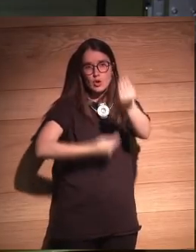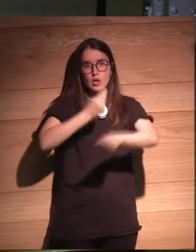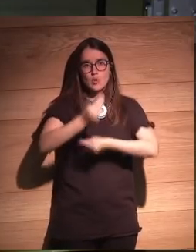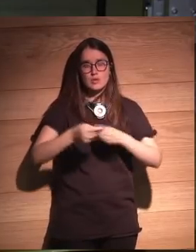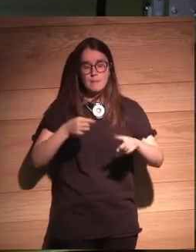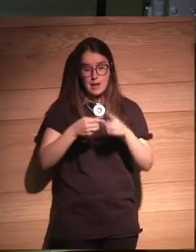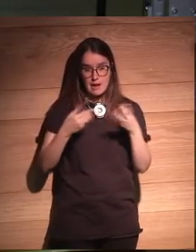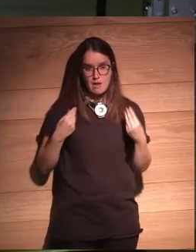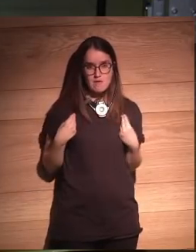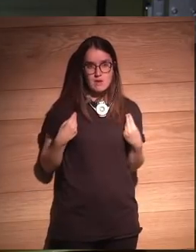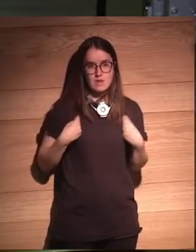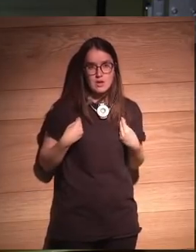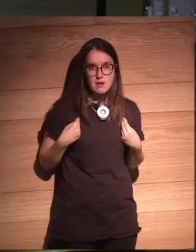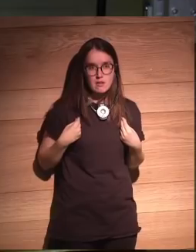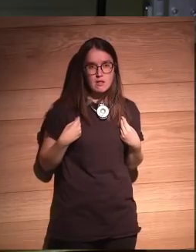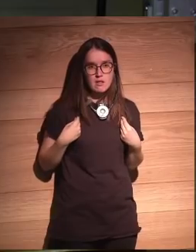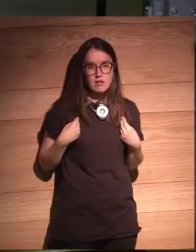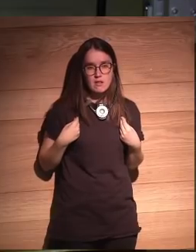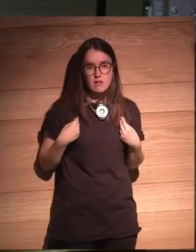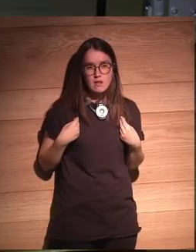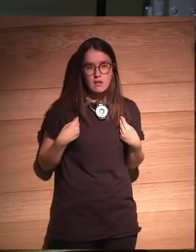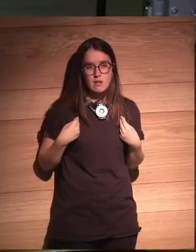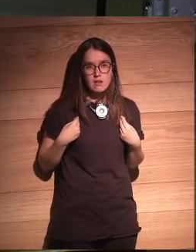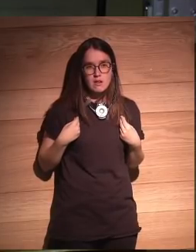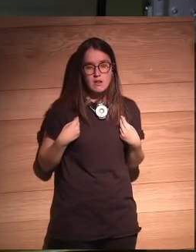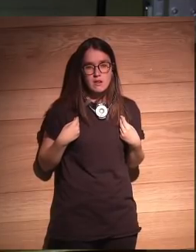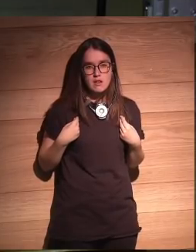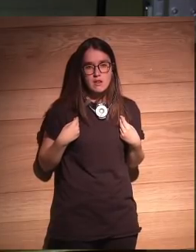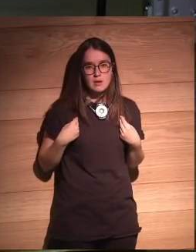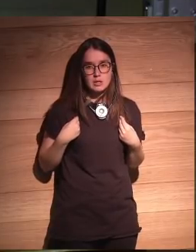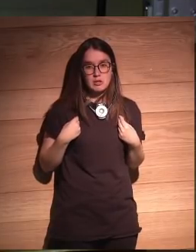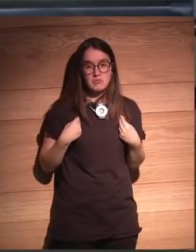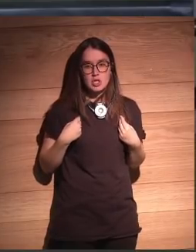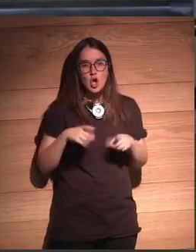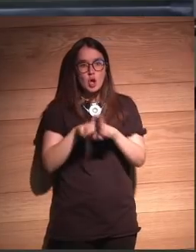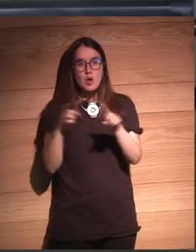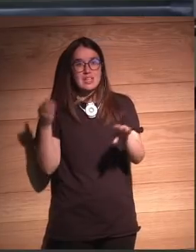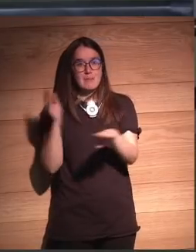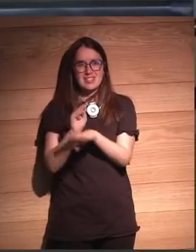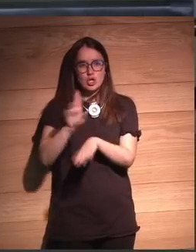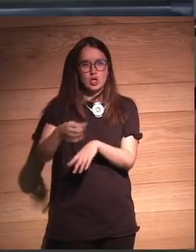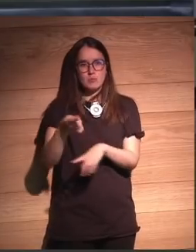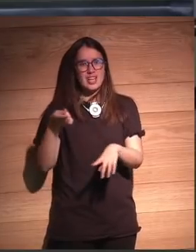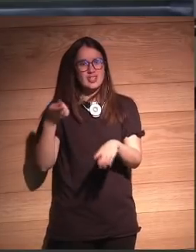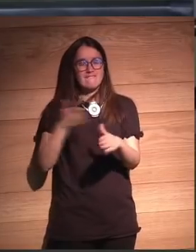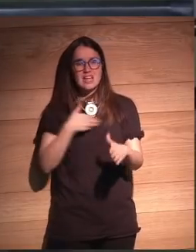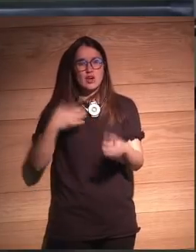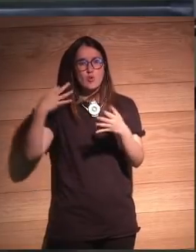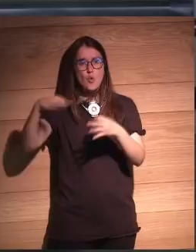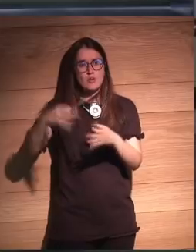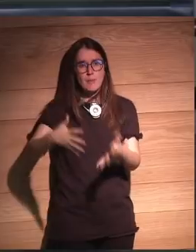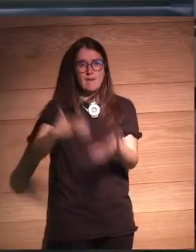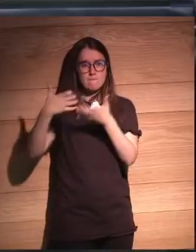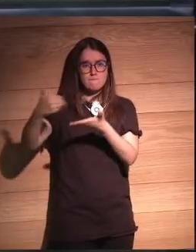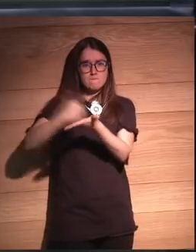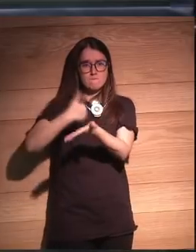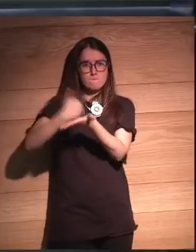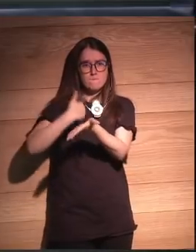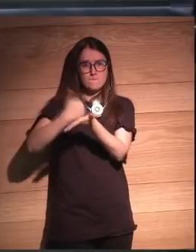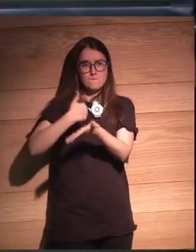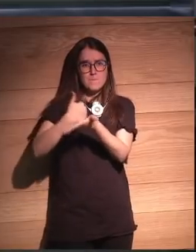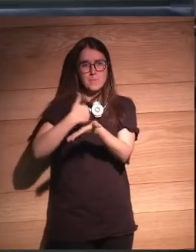para vivir y no como los inversores, que es para tener beneficios, los tecnócratas que lo ven como un